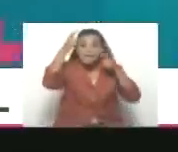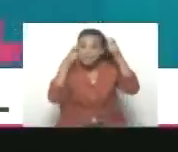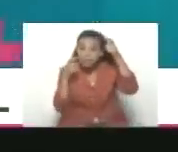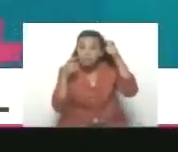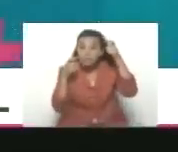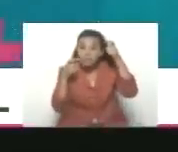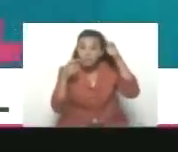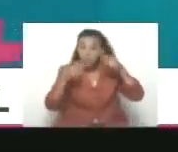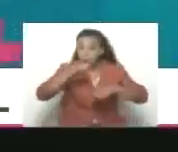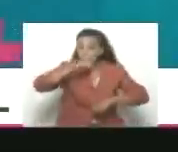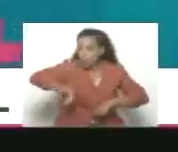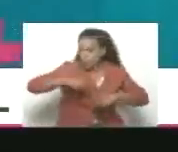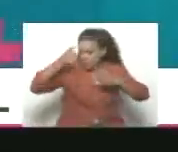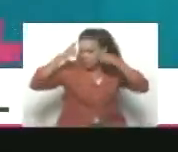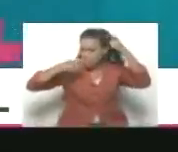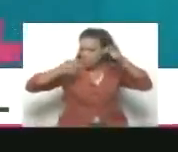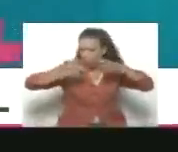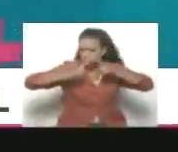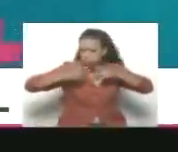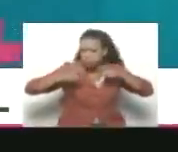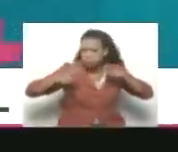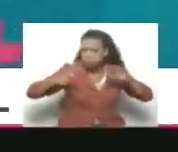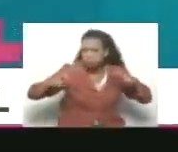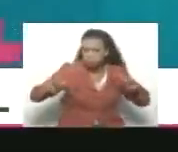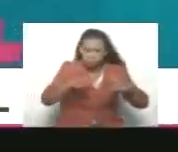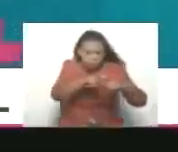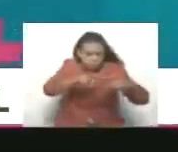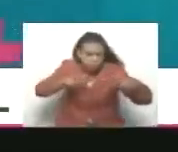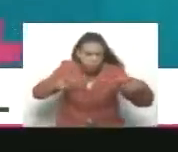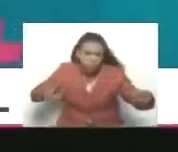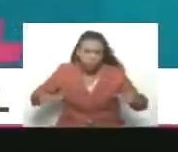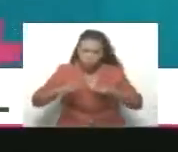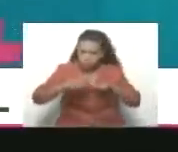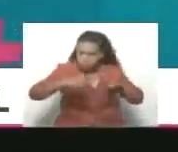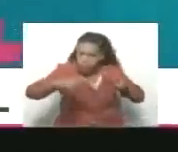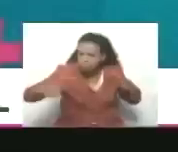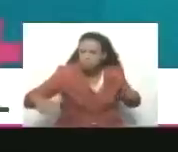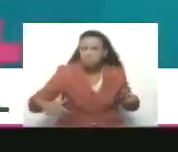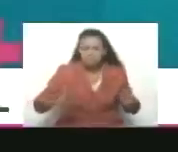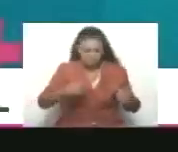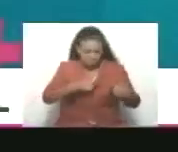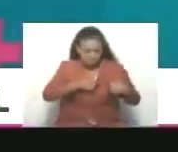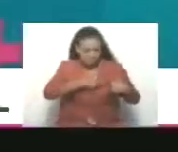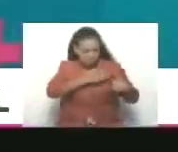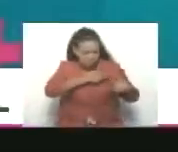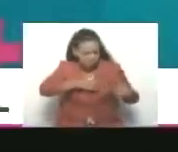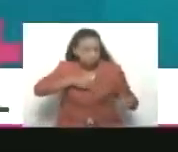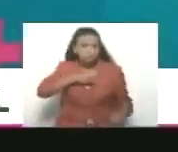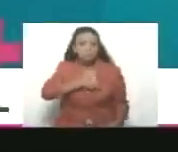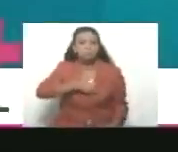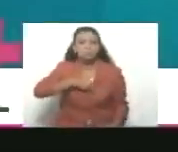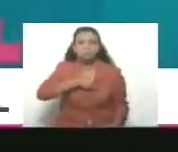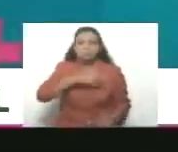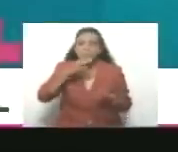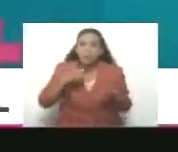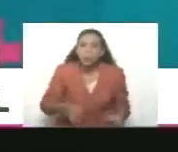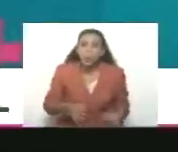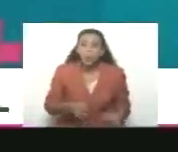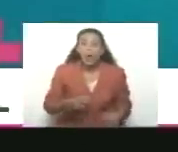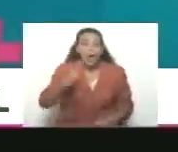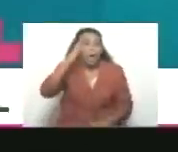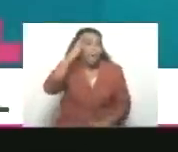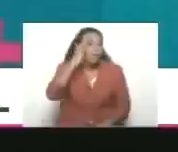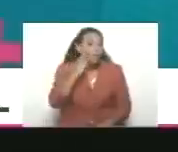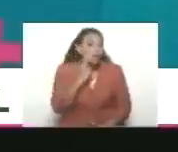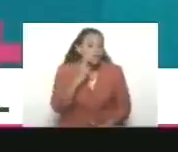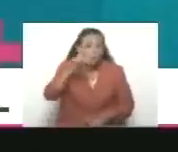chavismo crecido y en acción creciendo en acción moralizado el bolivarianismo del